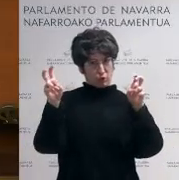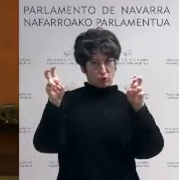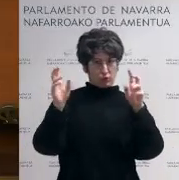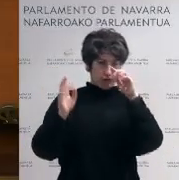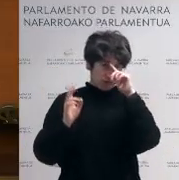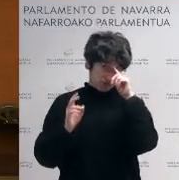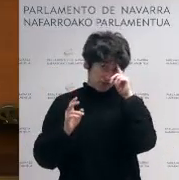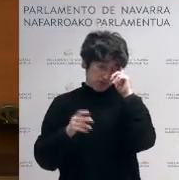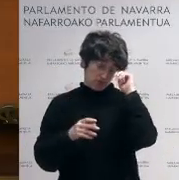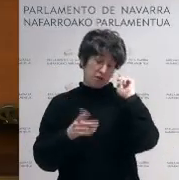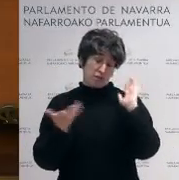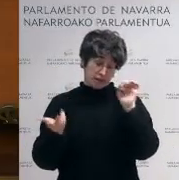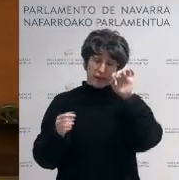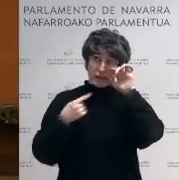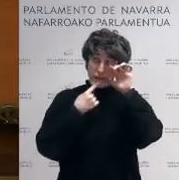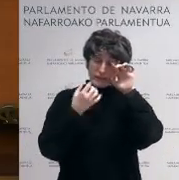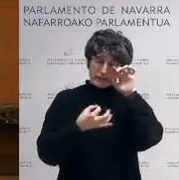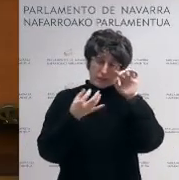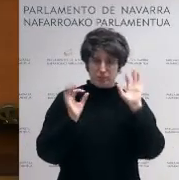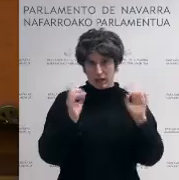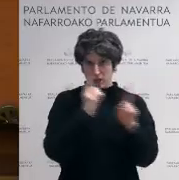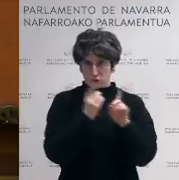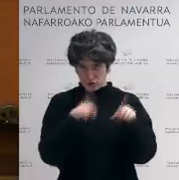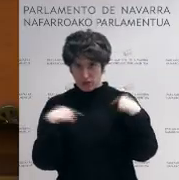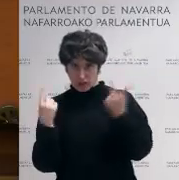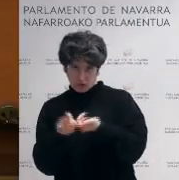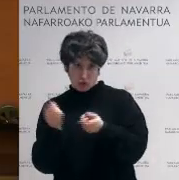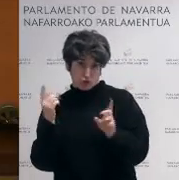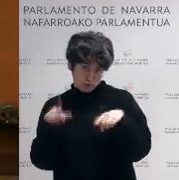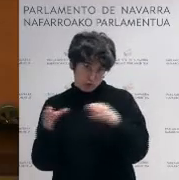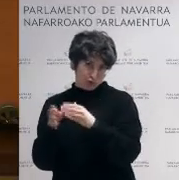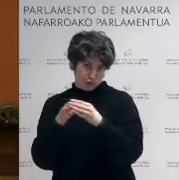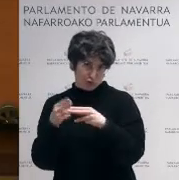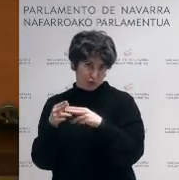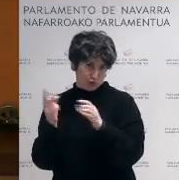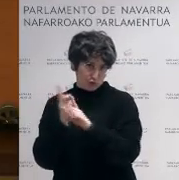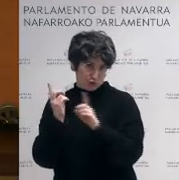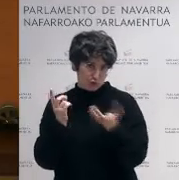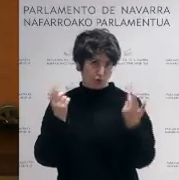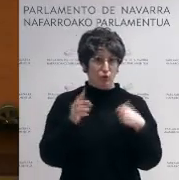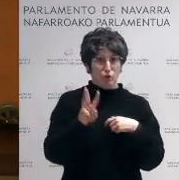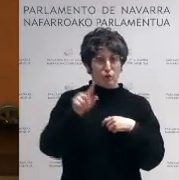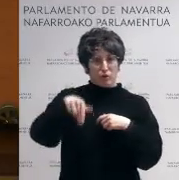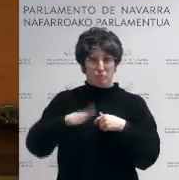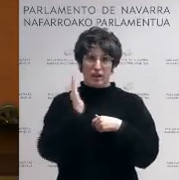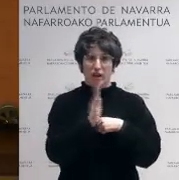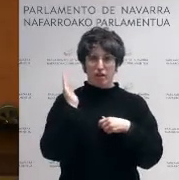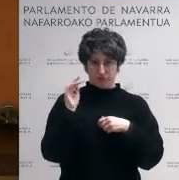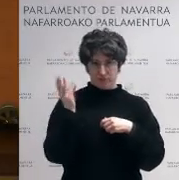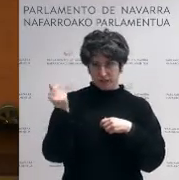se dedica a hacer oposición a la oposición, ¿verdad?, que titulaba, abro comillas, las propuestas de UPN generarían un perjuicio fiscal entre las rentas más